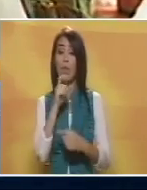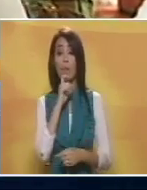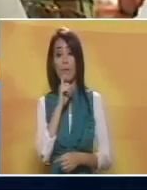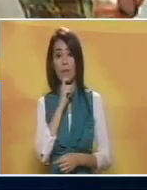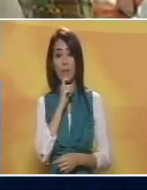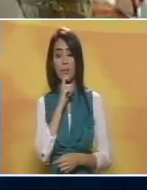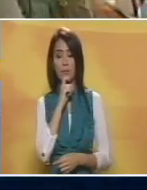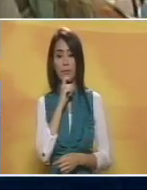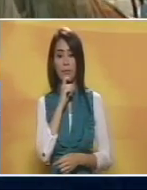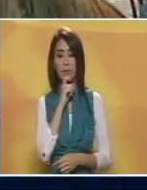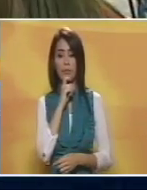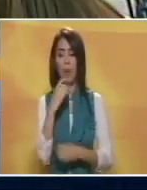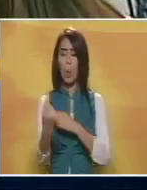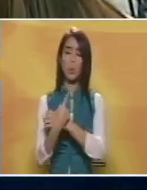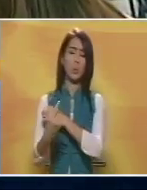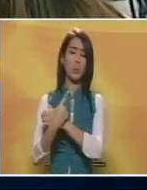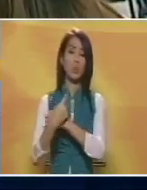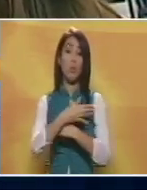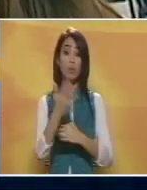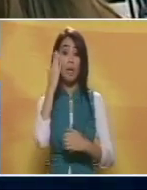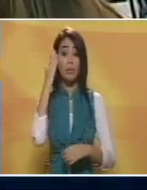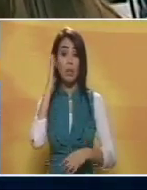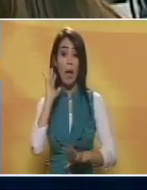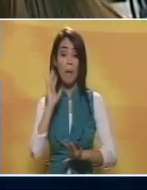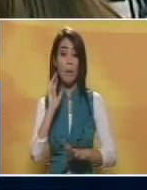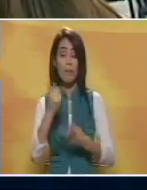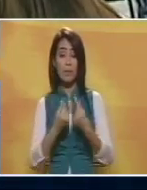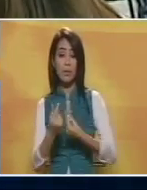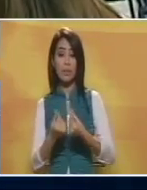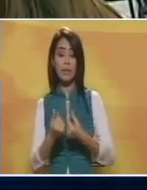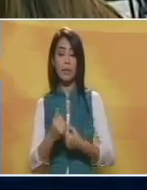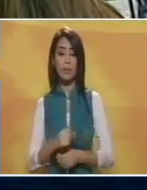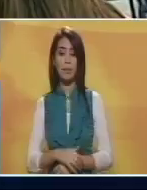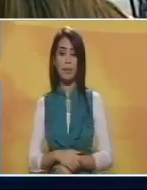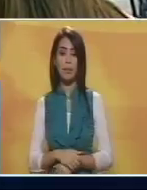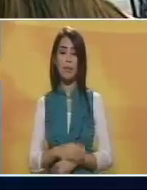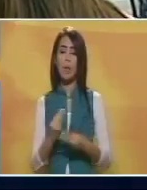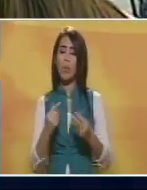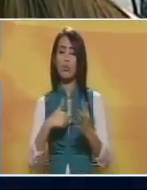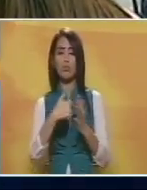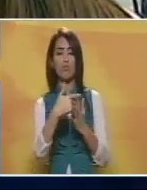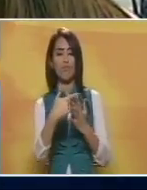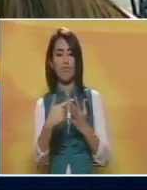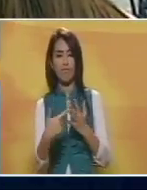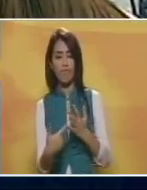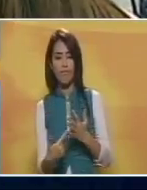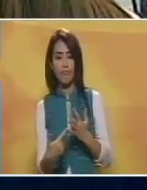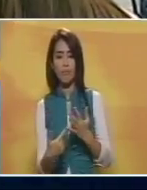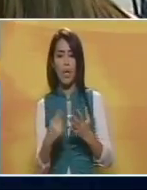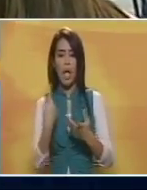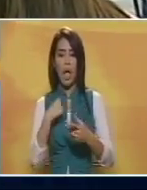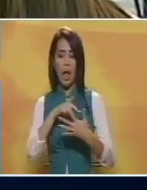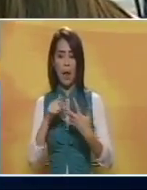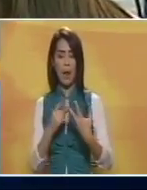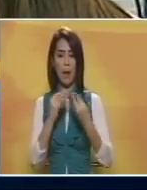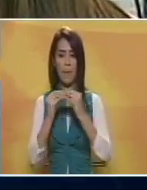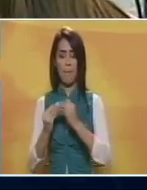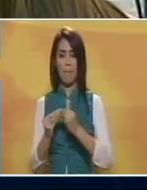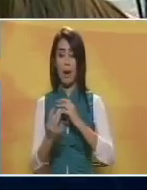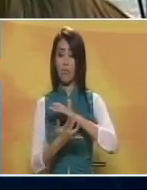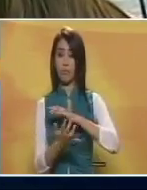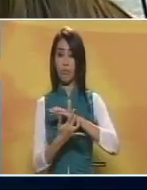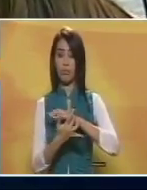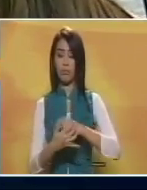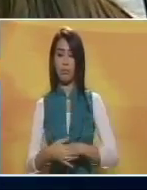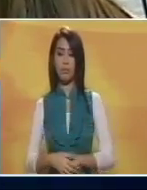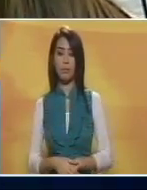difícil de ataque, como saben ustedes, persecución financiera. Hay muchos insumos, hay muchos repuestos, hay muchos equipos